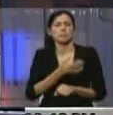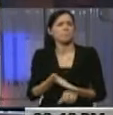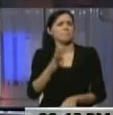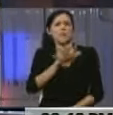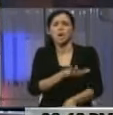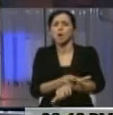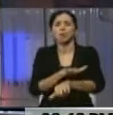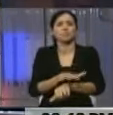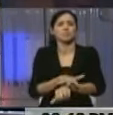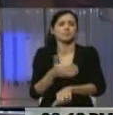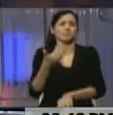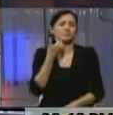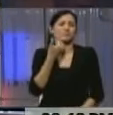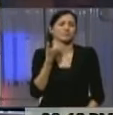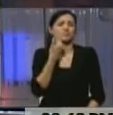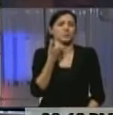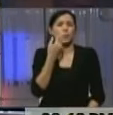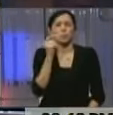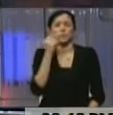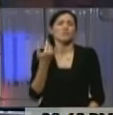de la gravedad de Aníbal.